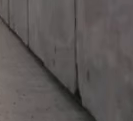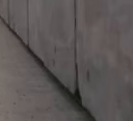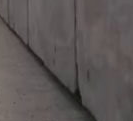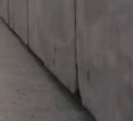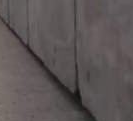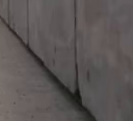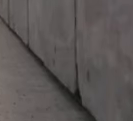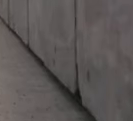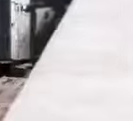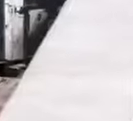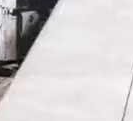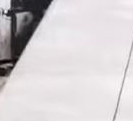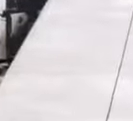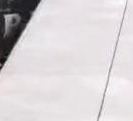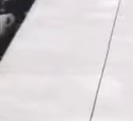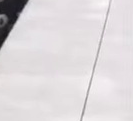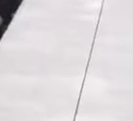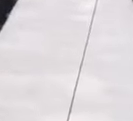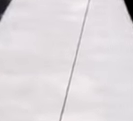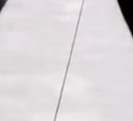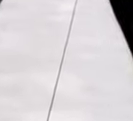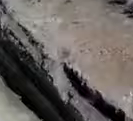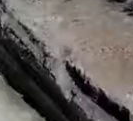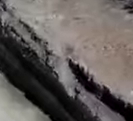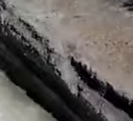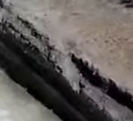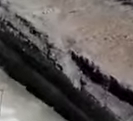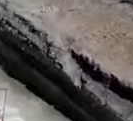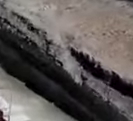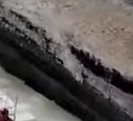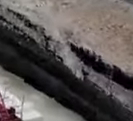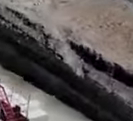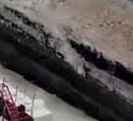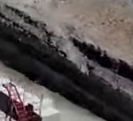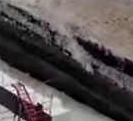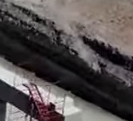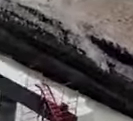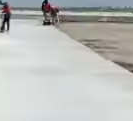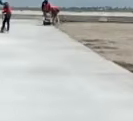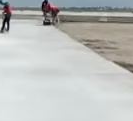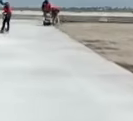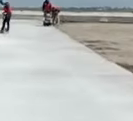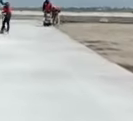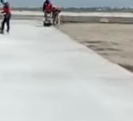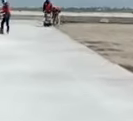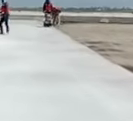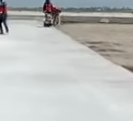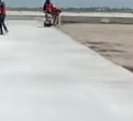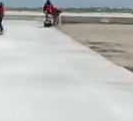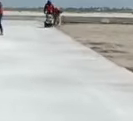vigas prefabricadas de concreto, que conforman la estructura para el paso de las vías férreas. A la